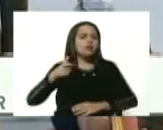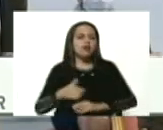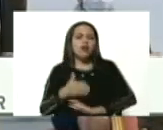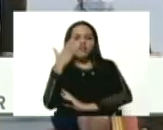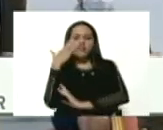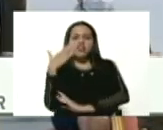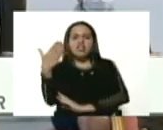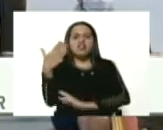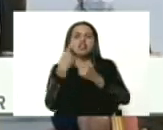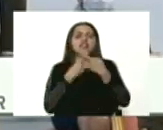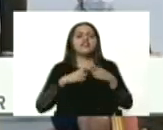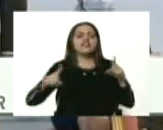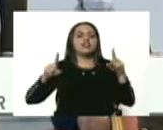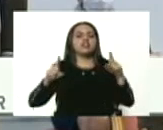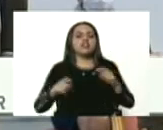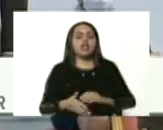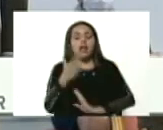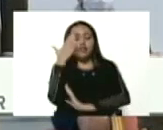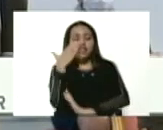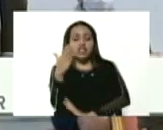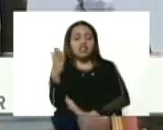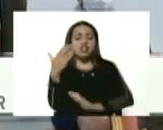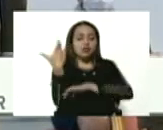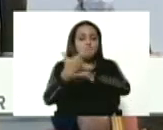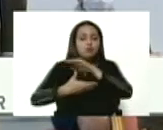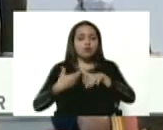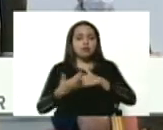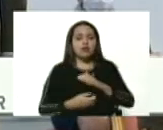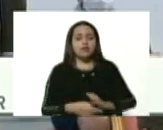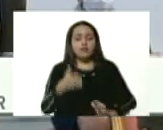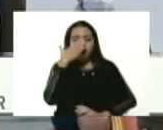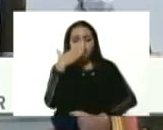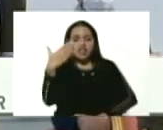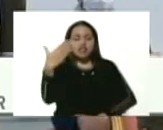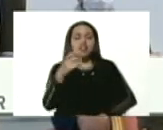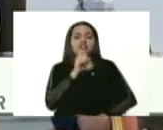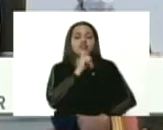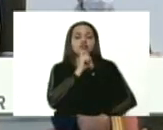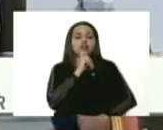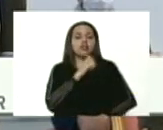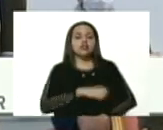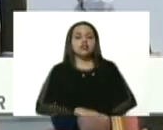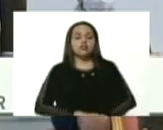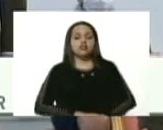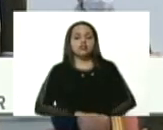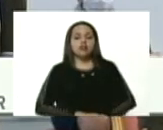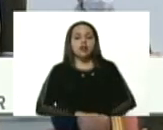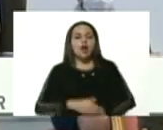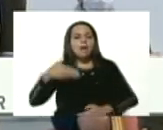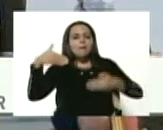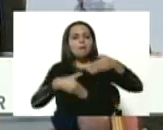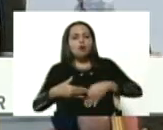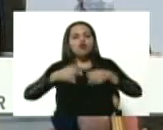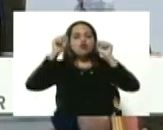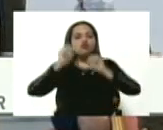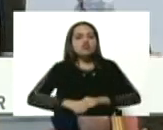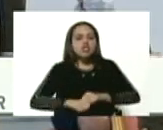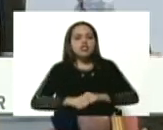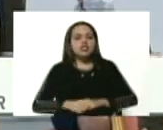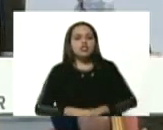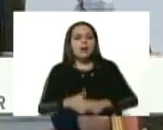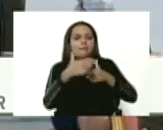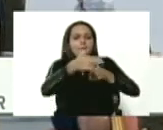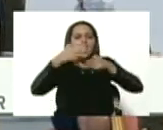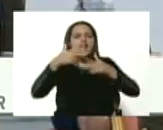frente a las diferencias, frente a los problemas, frente a las dificultades. Voto sí,